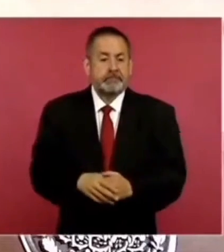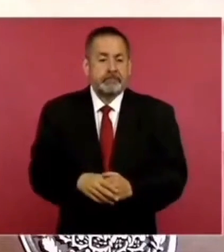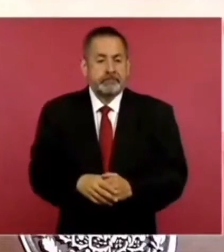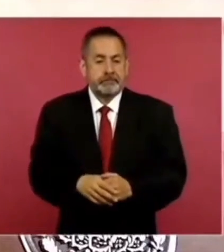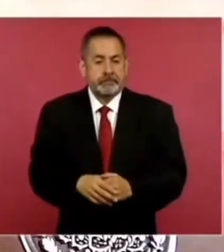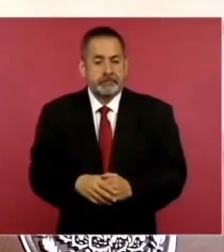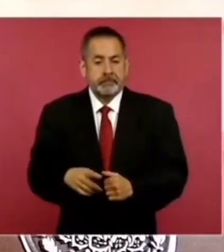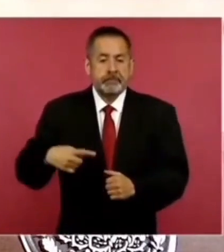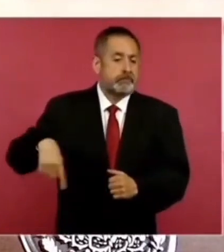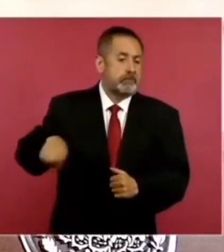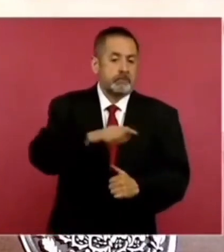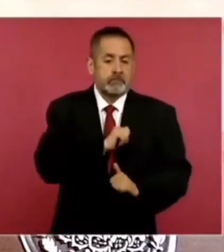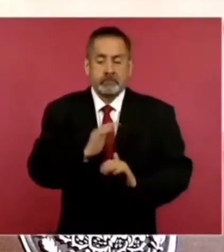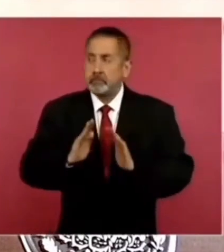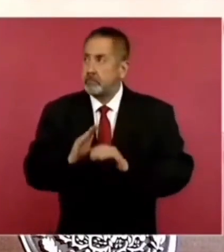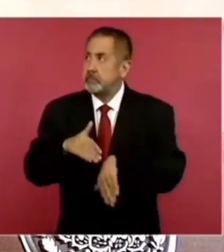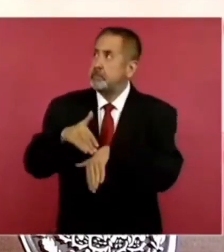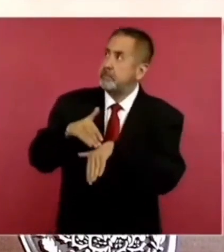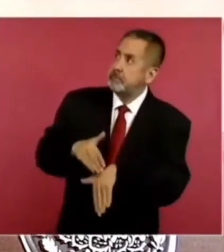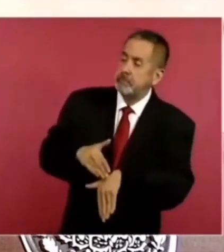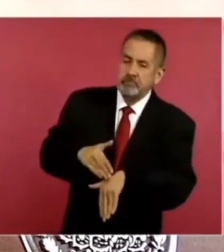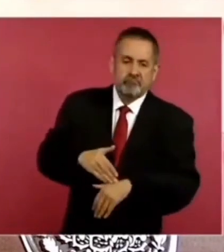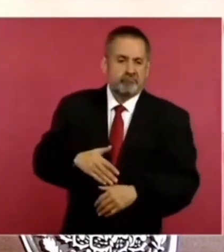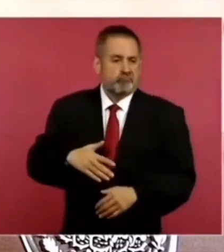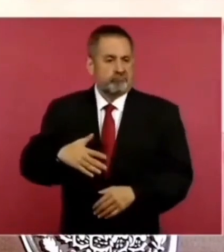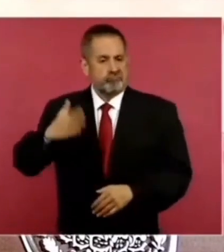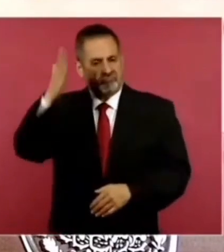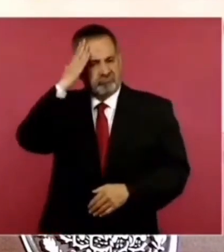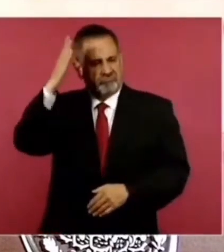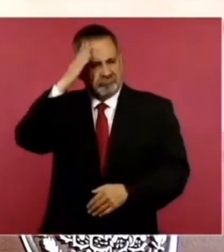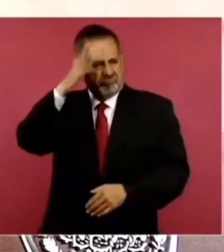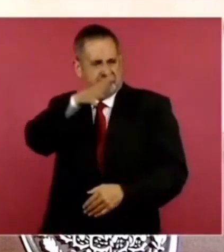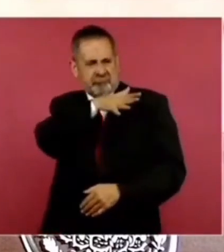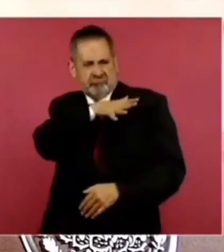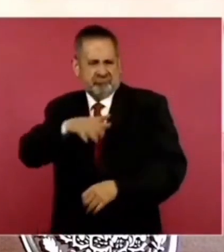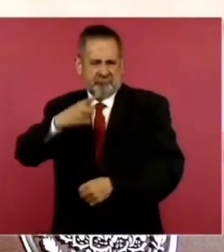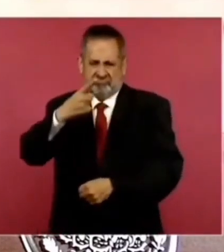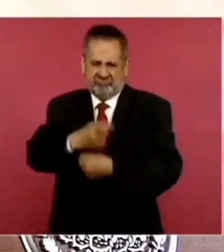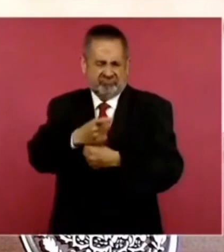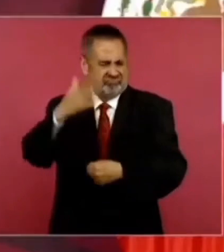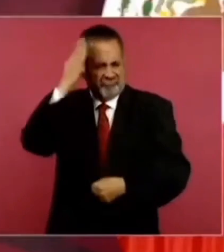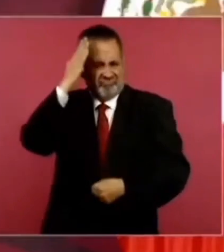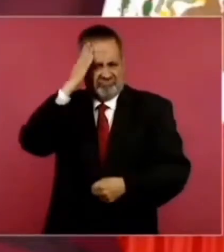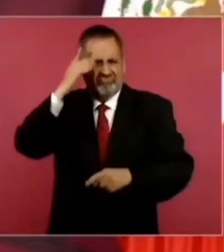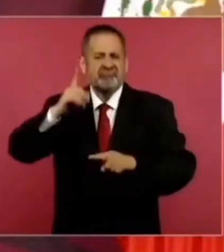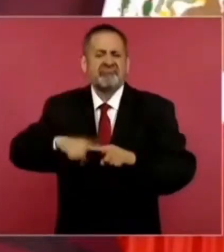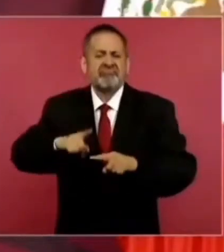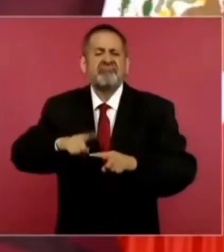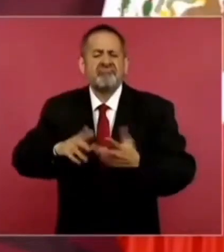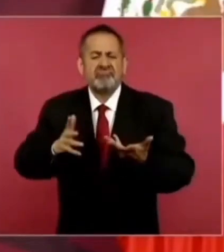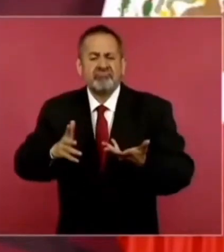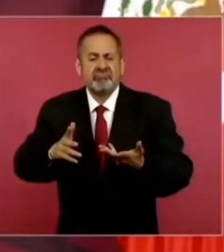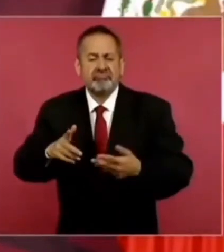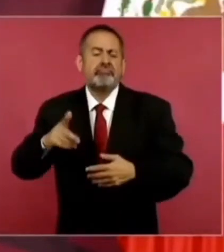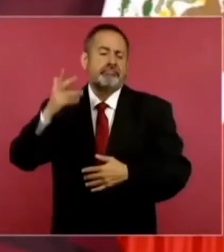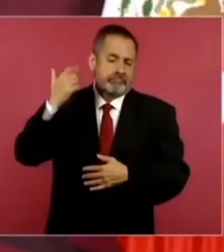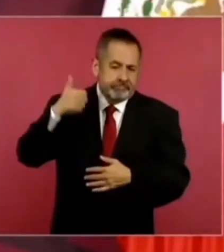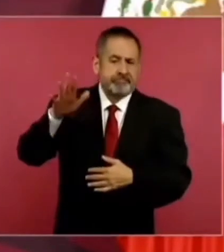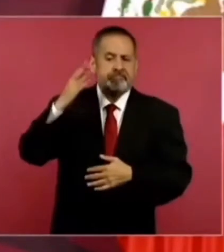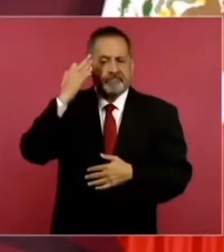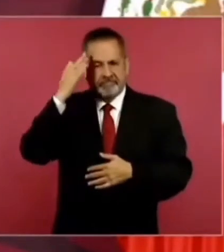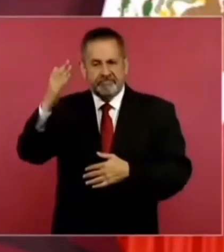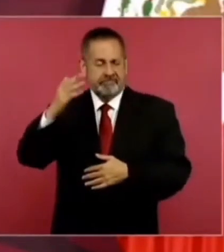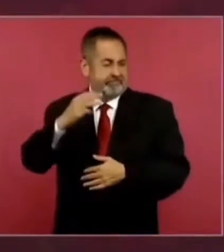recibiendo órdenes del comandante supremo de las Fuerzas Armadas. Y en ese entonces,